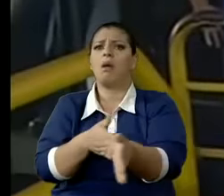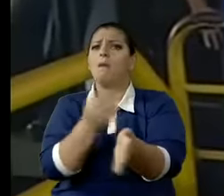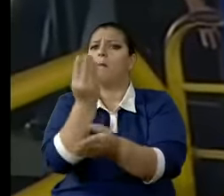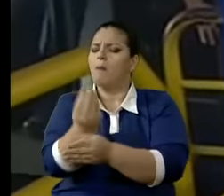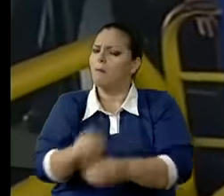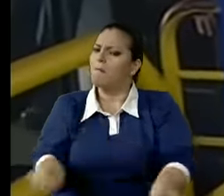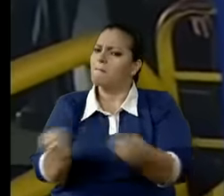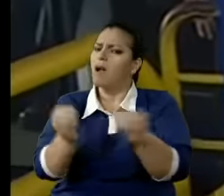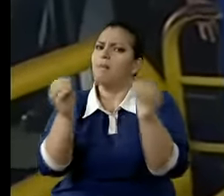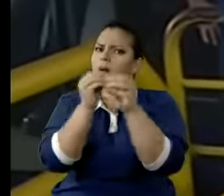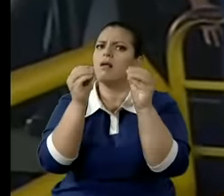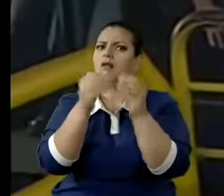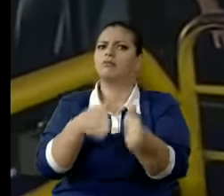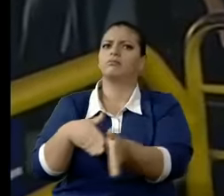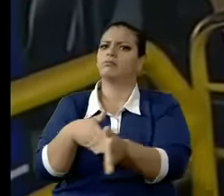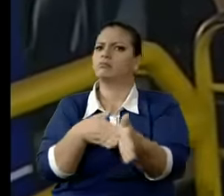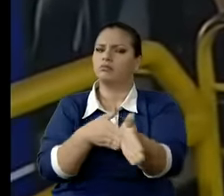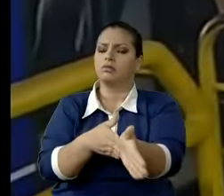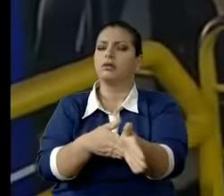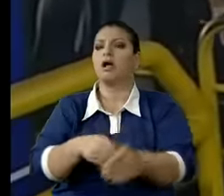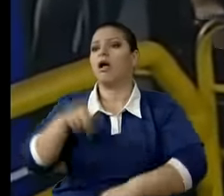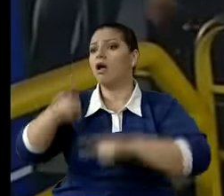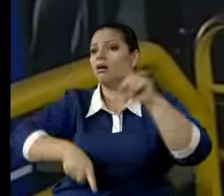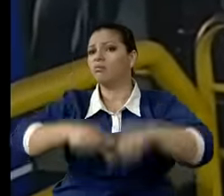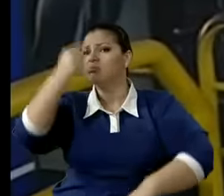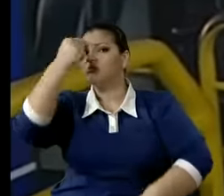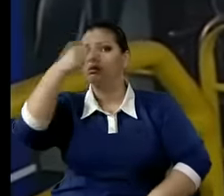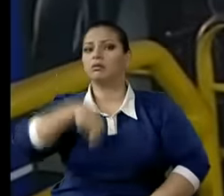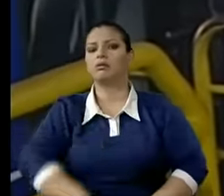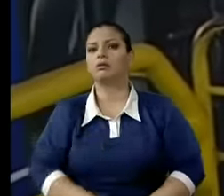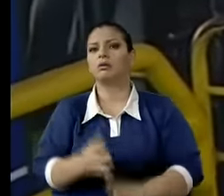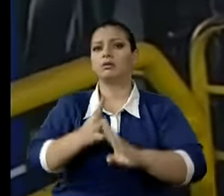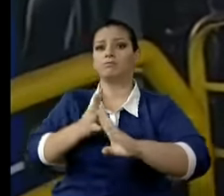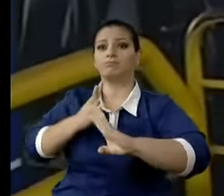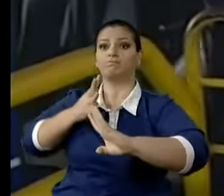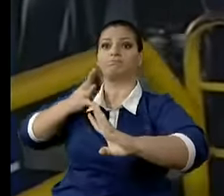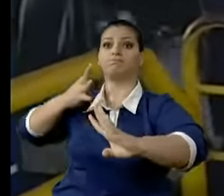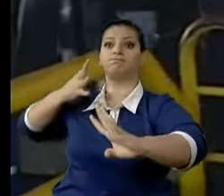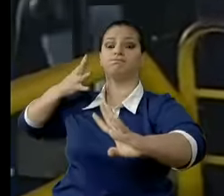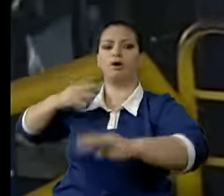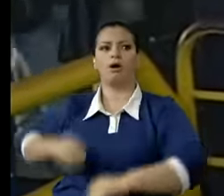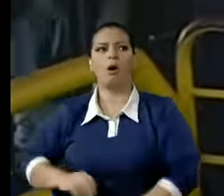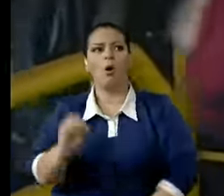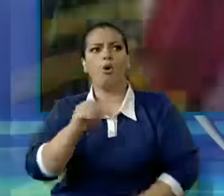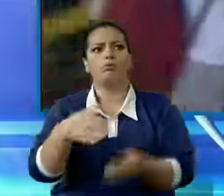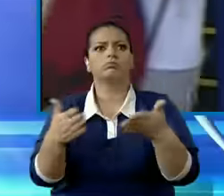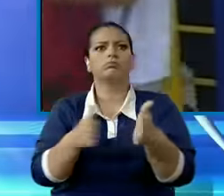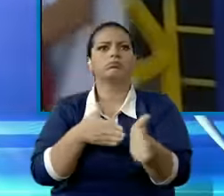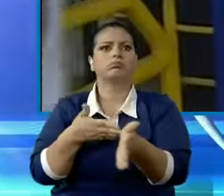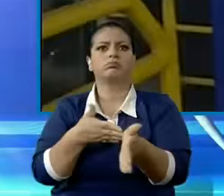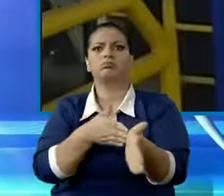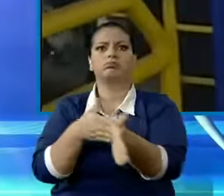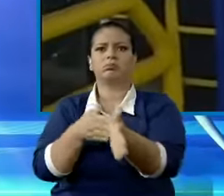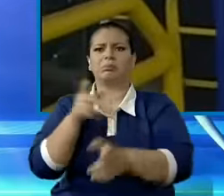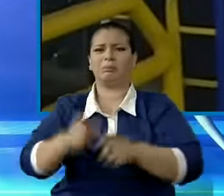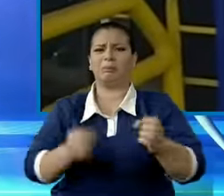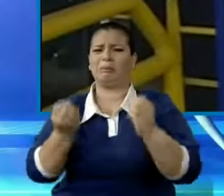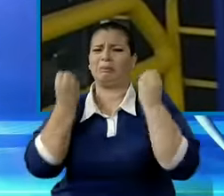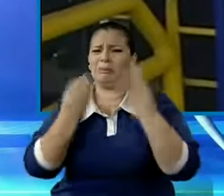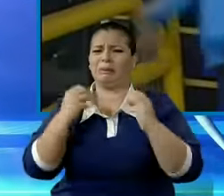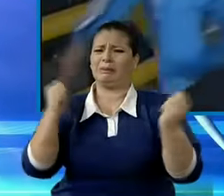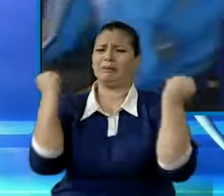la opinión de los usuarios frente a este incremento del pasaje que regirá a partir del 16 de agosto. Hugo,